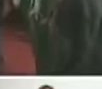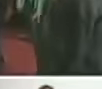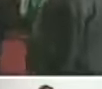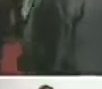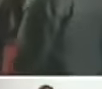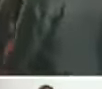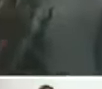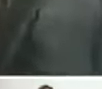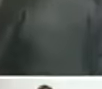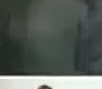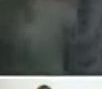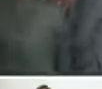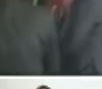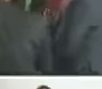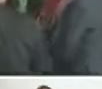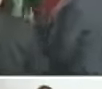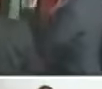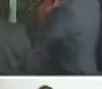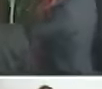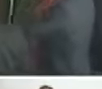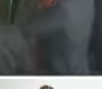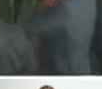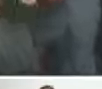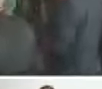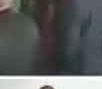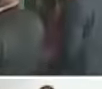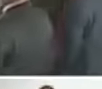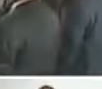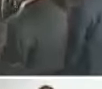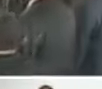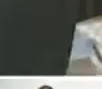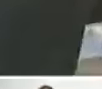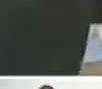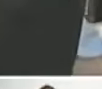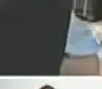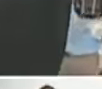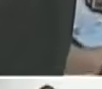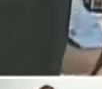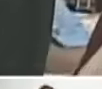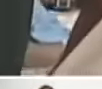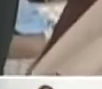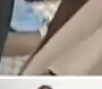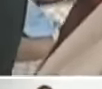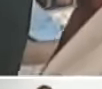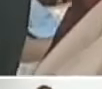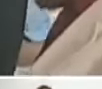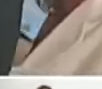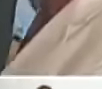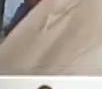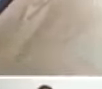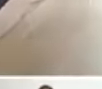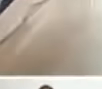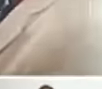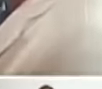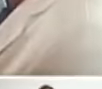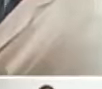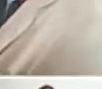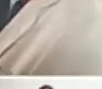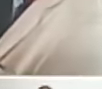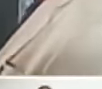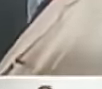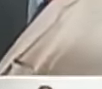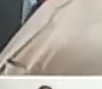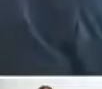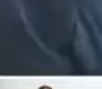1966. Lo que tiene que ver también con el carácter vinculante, y esta ley orgánica a partir de estos momentos